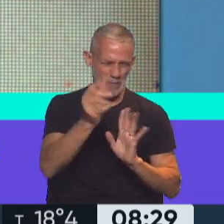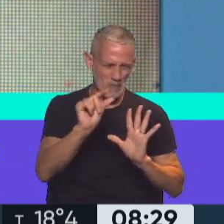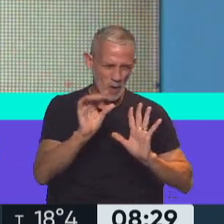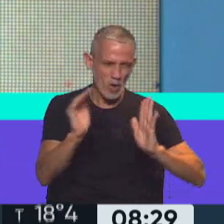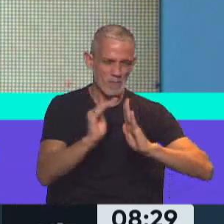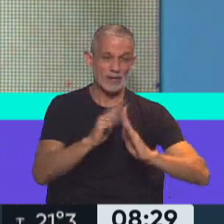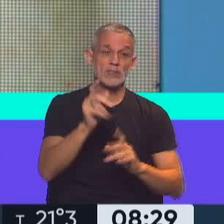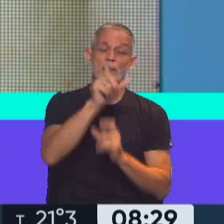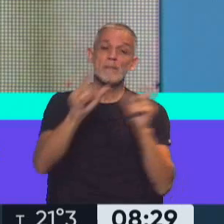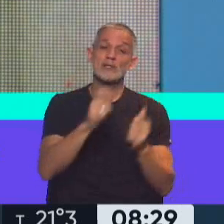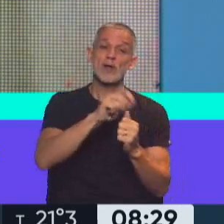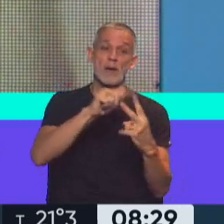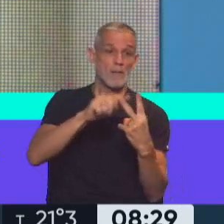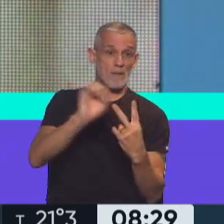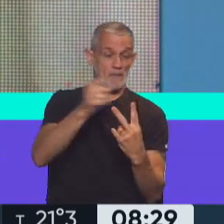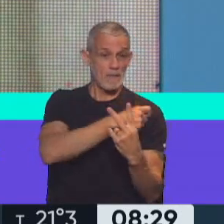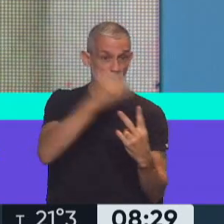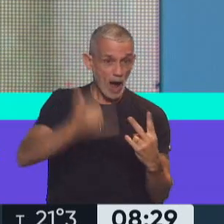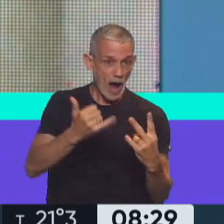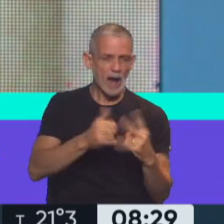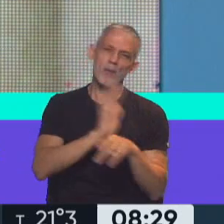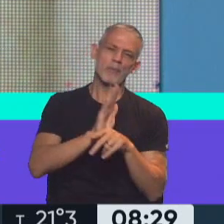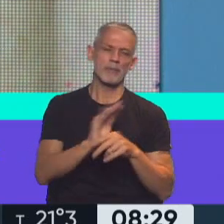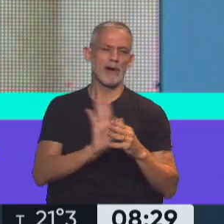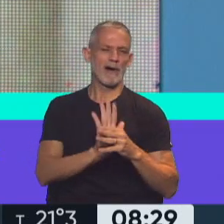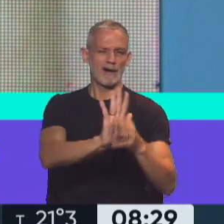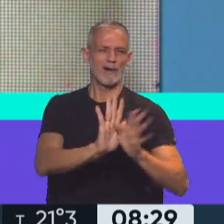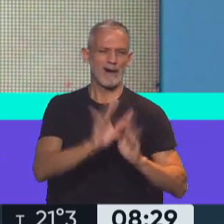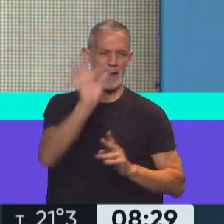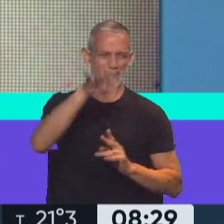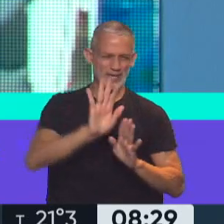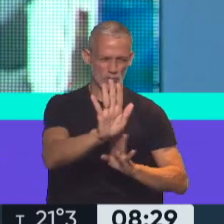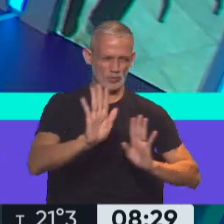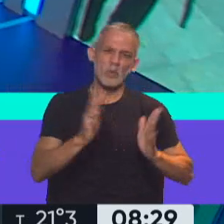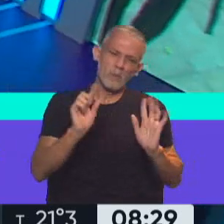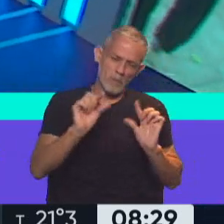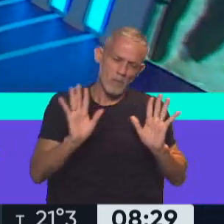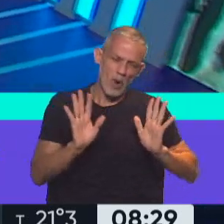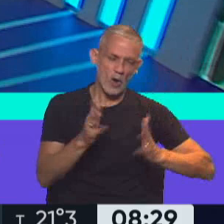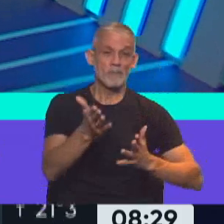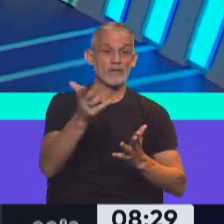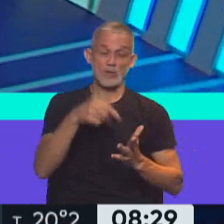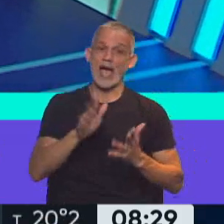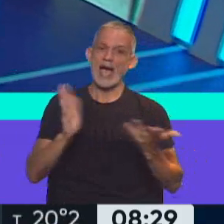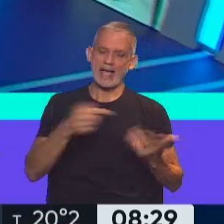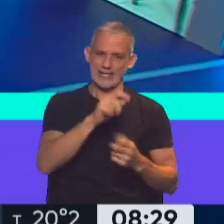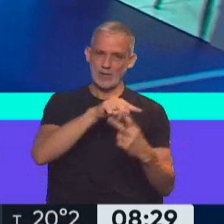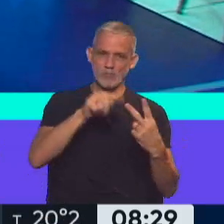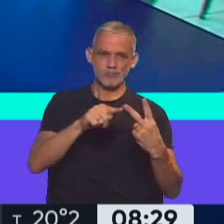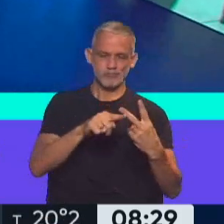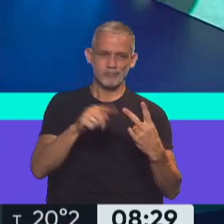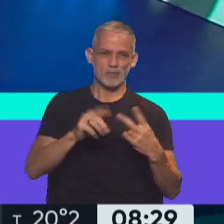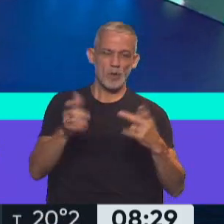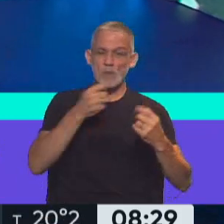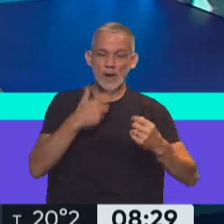personas vacunadas tienen menos chances de contagiarse. Hay un escudo por un lado. Entonces, ya por ese lado, si vos tenés toda una